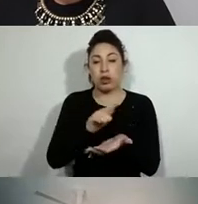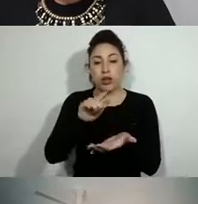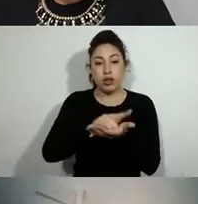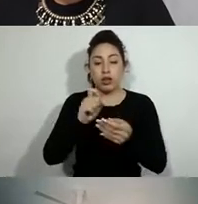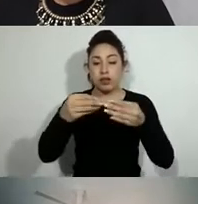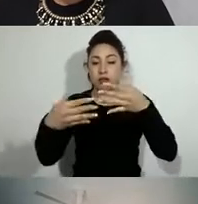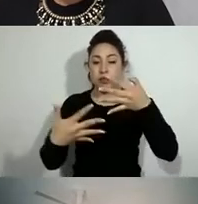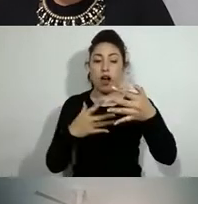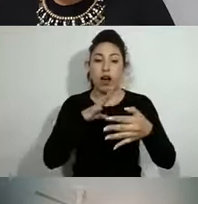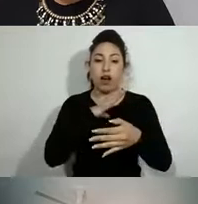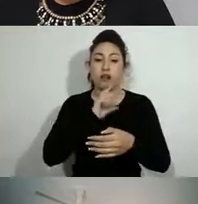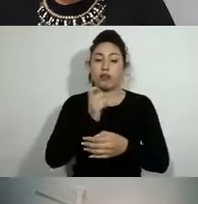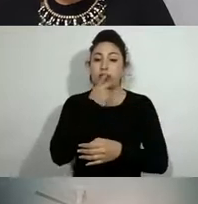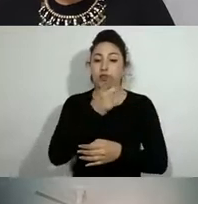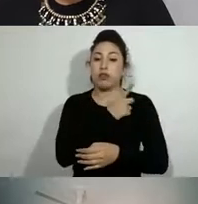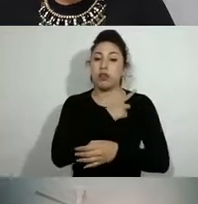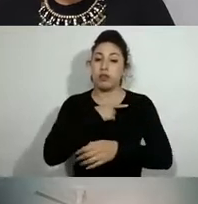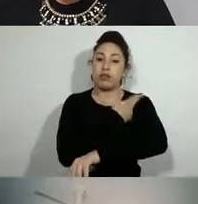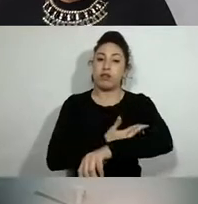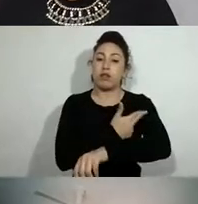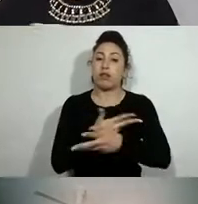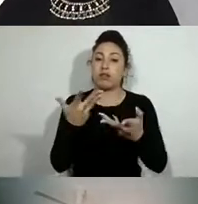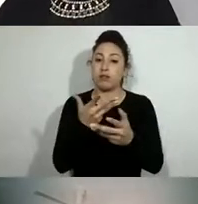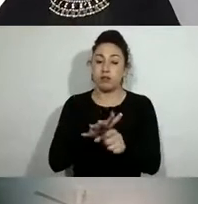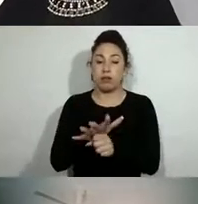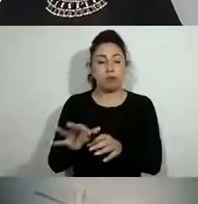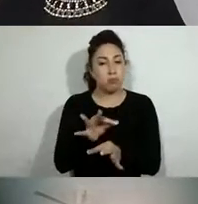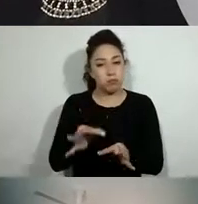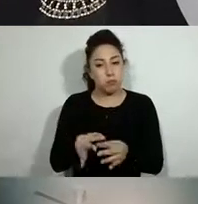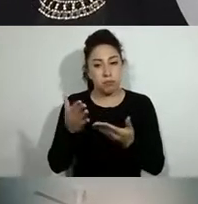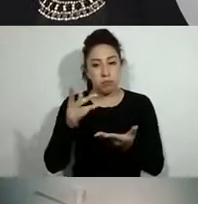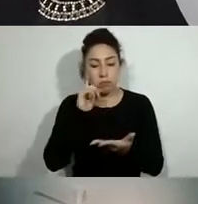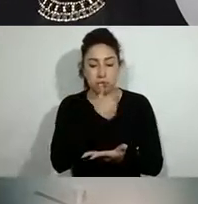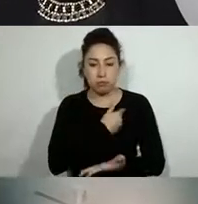procedimiento legislativo. Cumplida su instrucción, diputada presidenta.